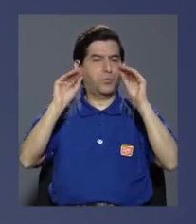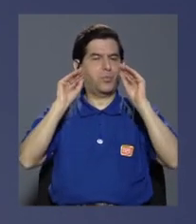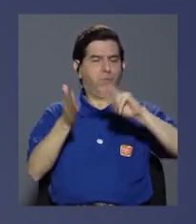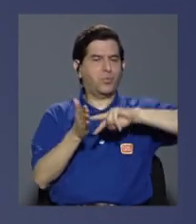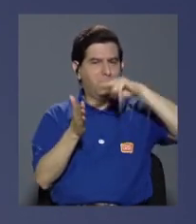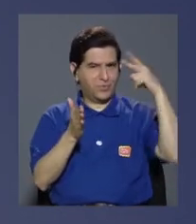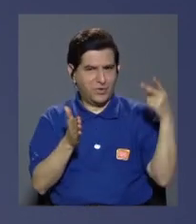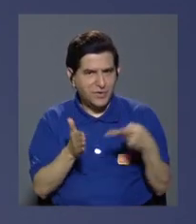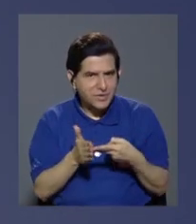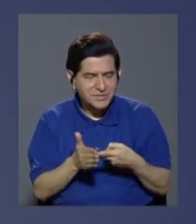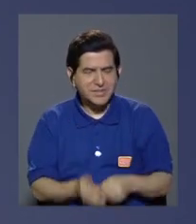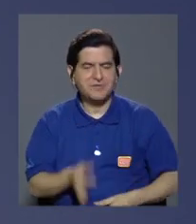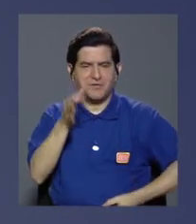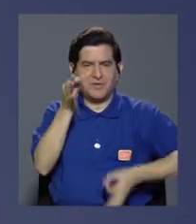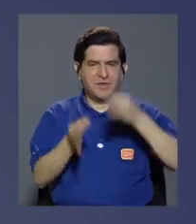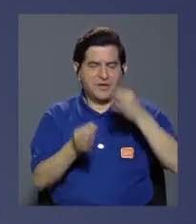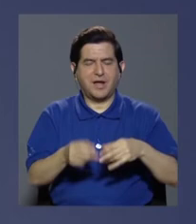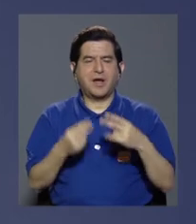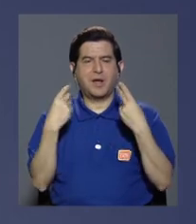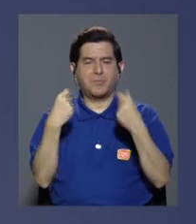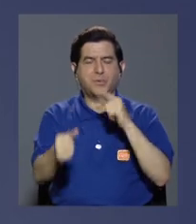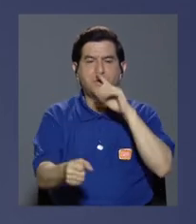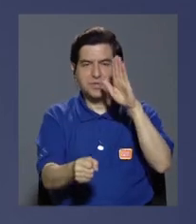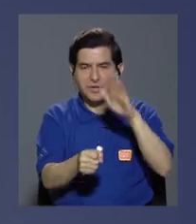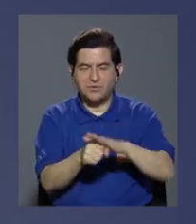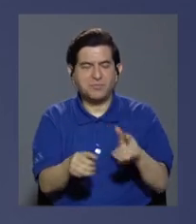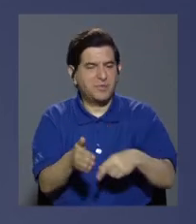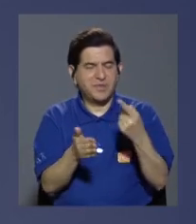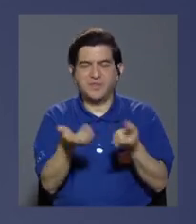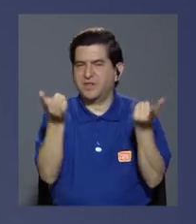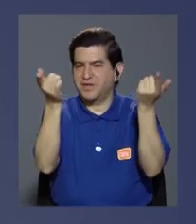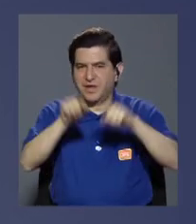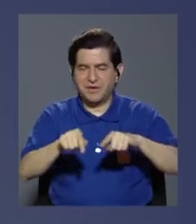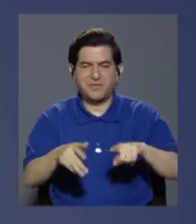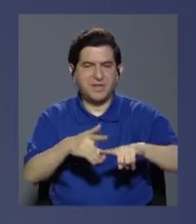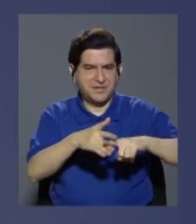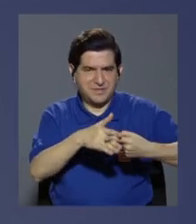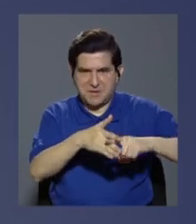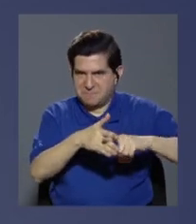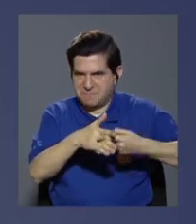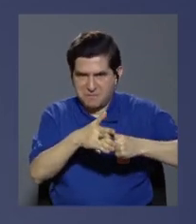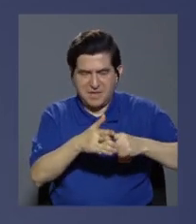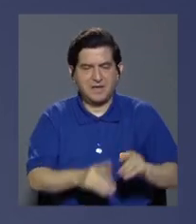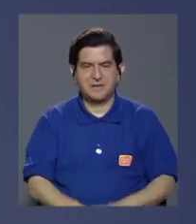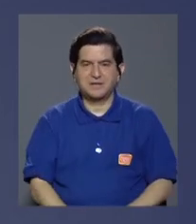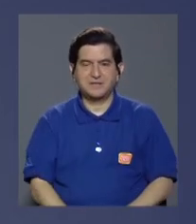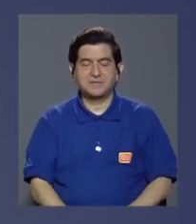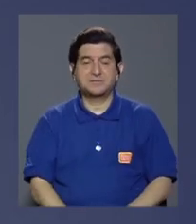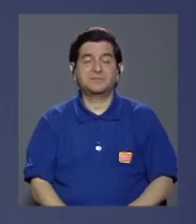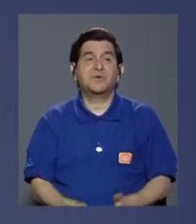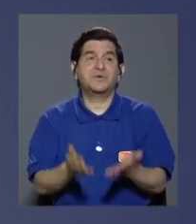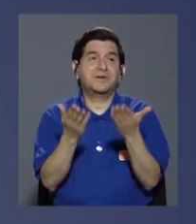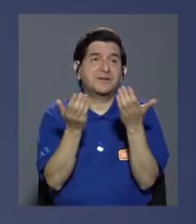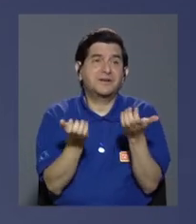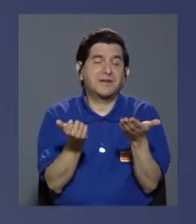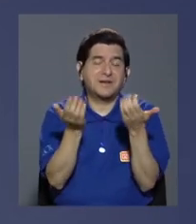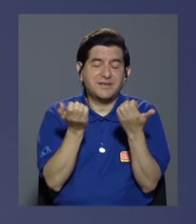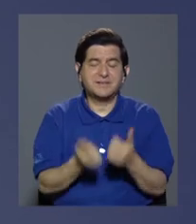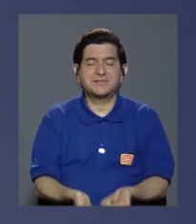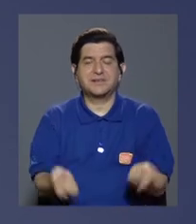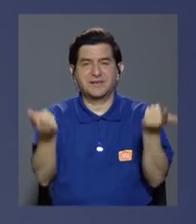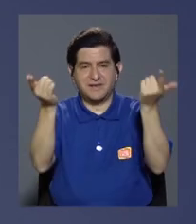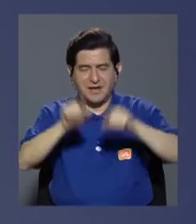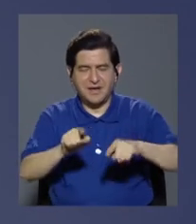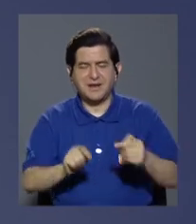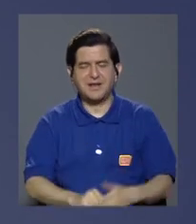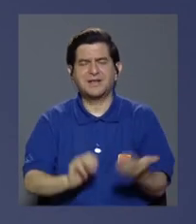significa esa justicia pronta y cumplida que muchas veces no llega en los mecanismos que desear a quienes en este caso